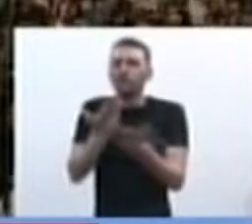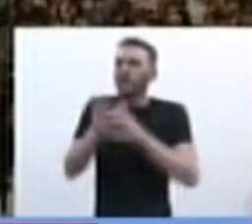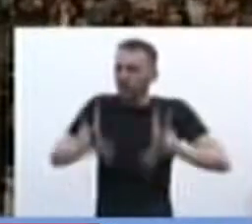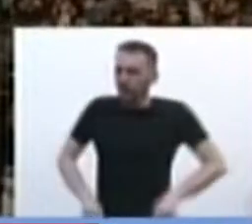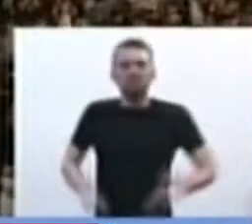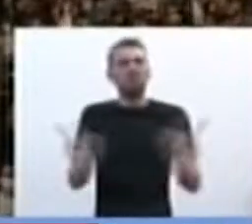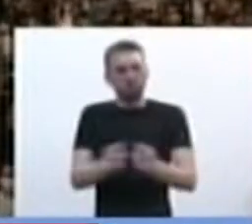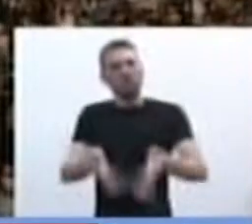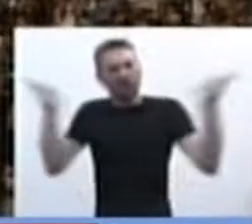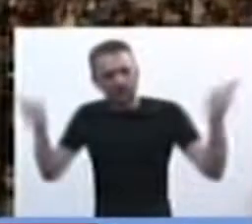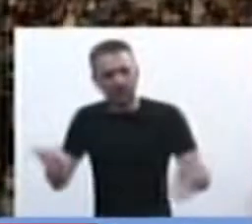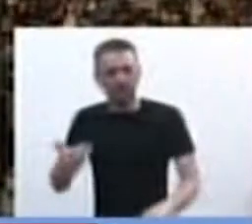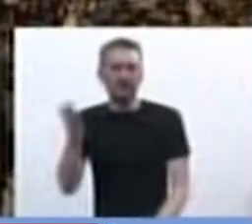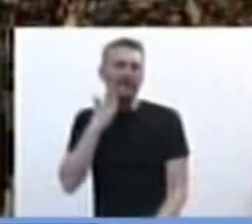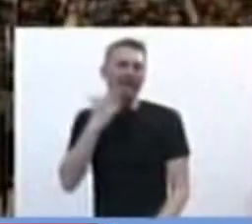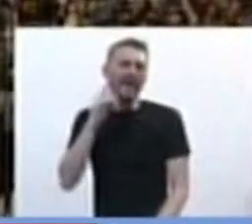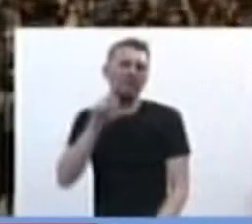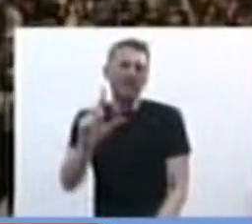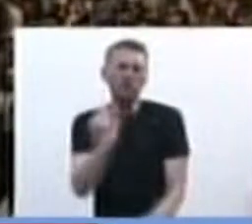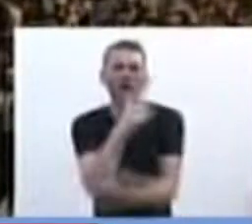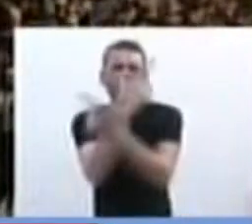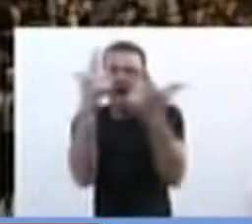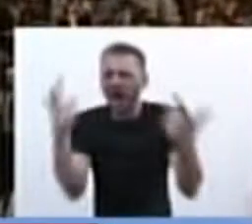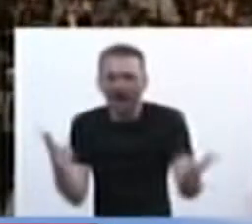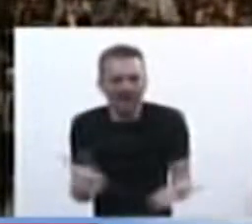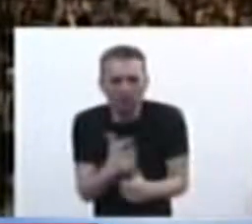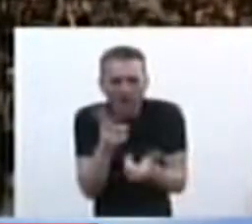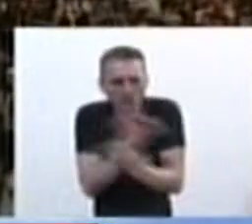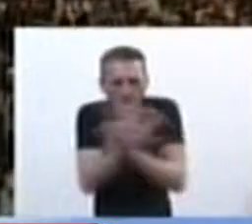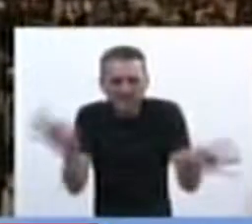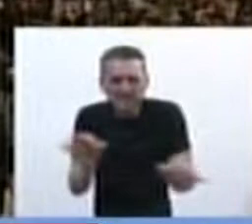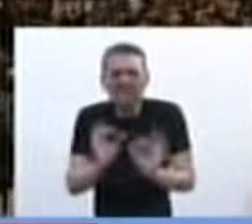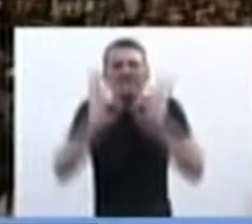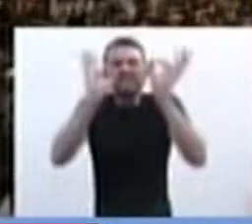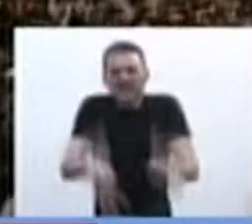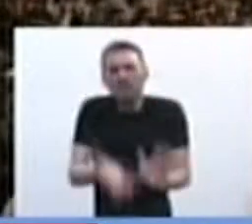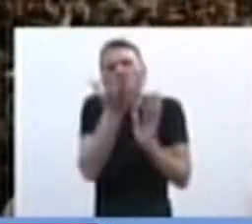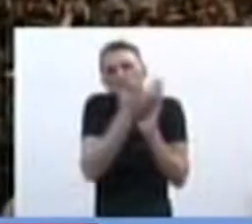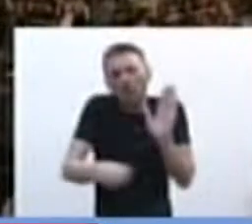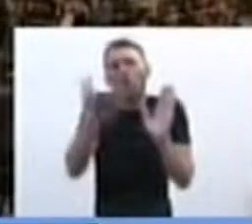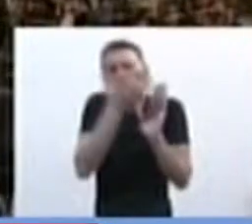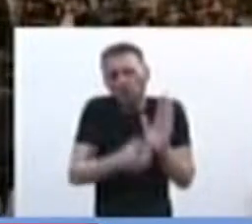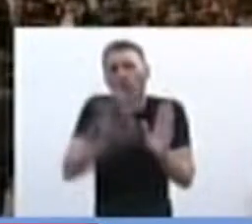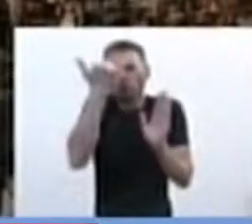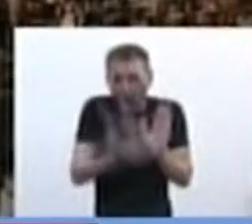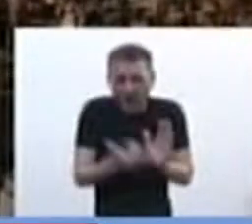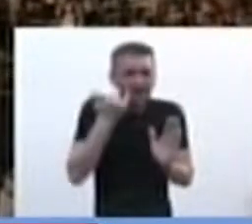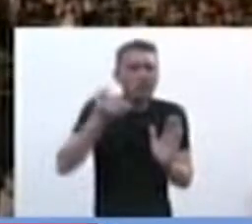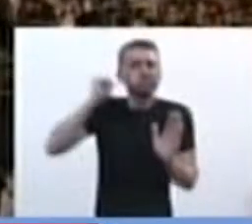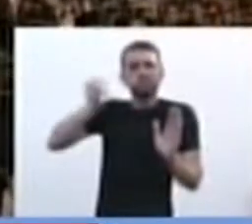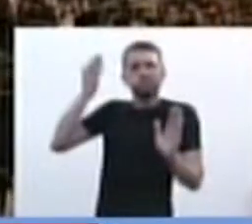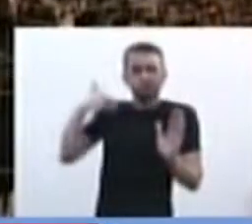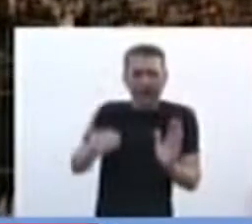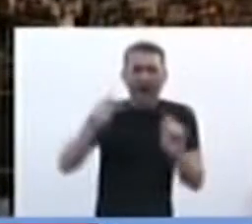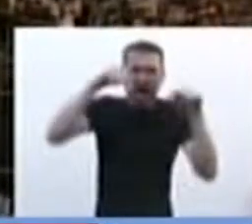También hay mucha hipocresía en esto, porque, insisto, todos sabemos que el aborto se practicó, se practica y se va a seguir practicando, nos